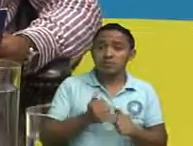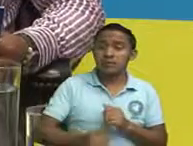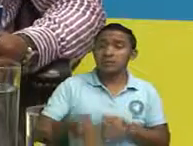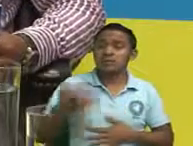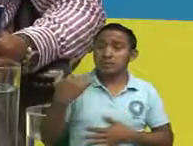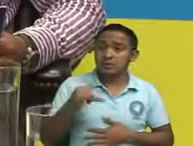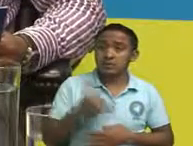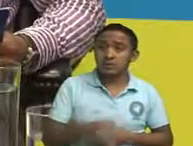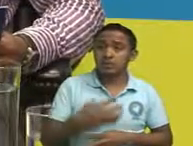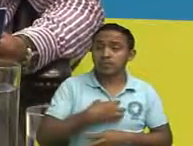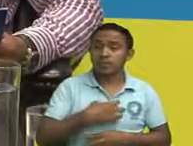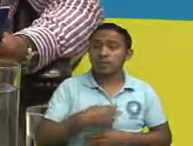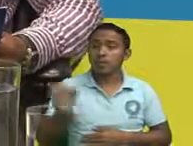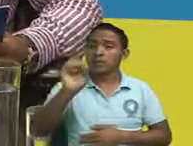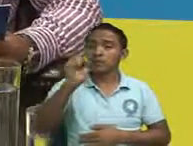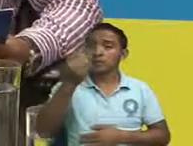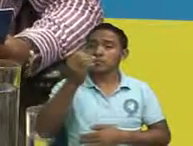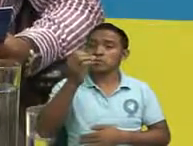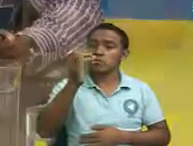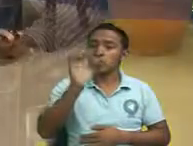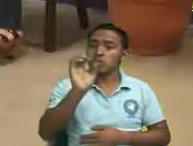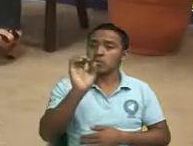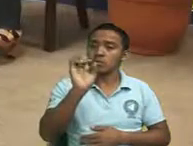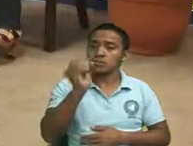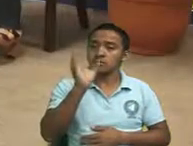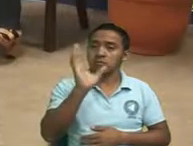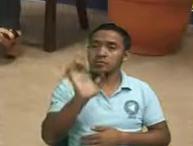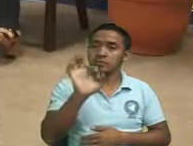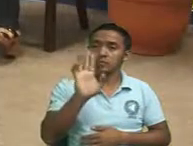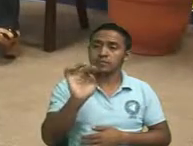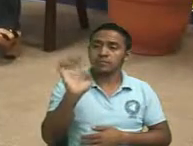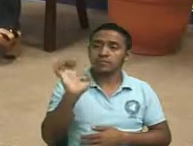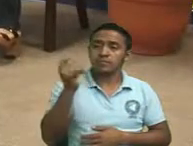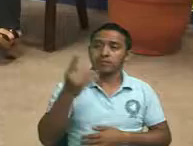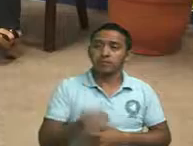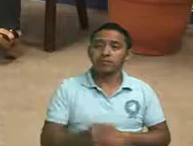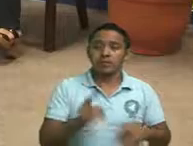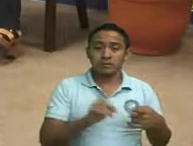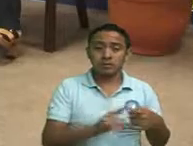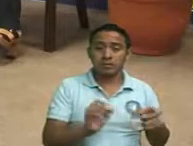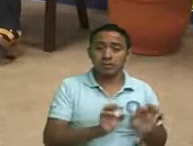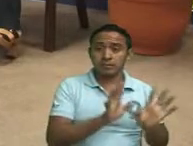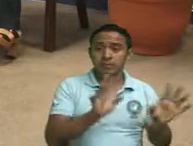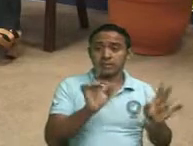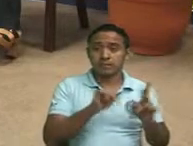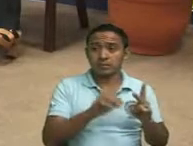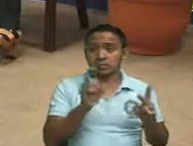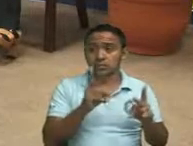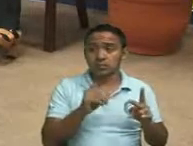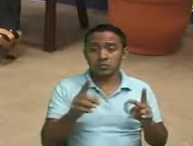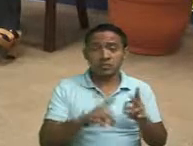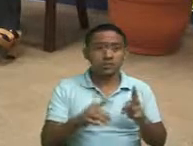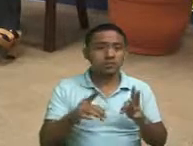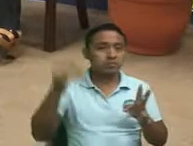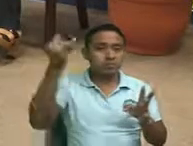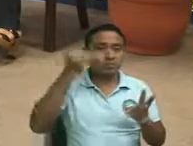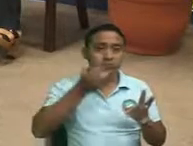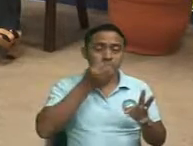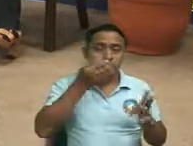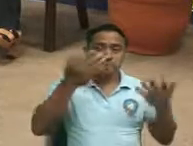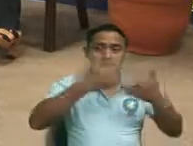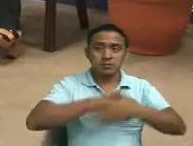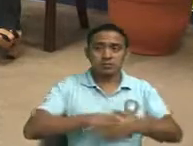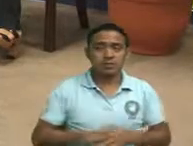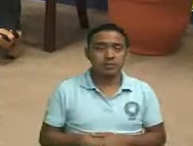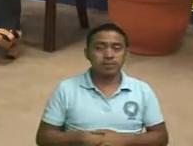riesgo para el sobrepeso y la obesidad, obviamente. Todo tiene una razón de ser. El desayuno y el almuerzo y la cena no se inventaron porque